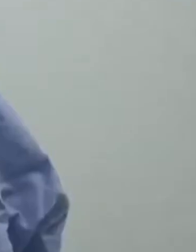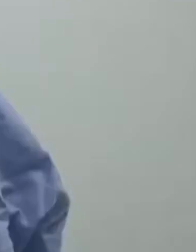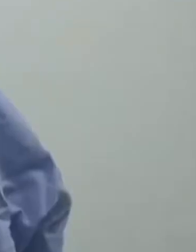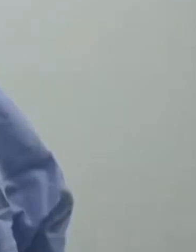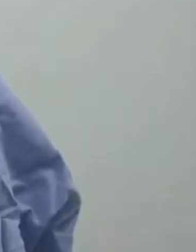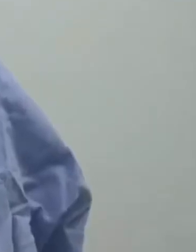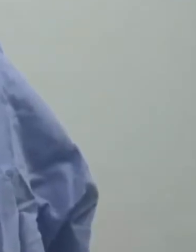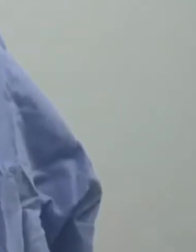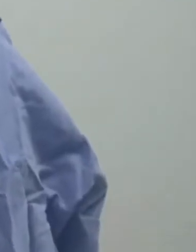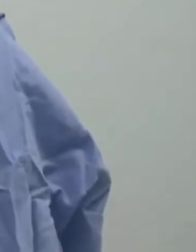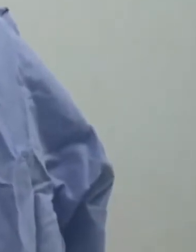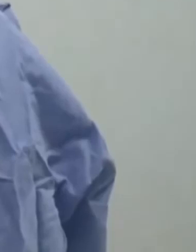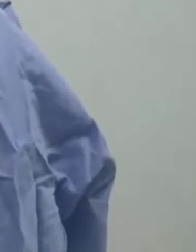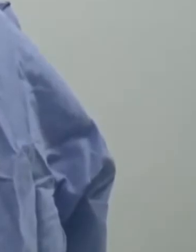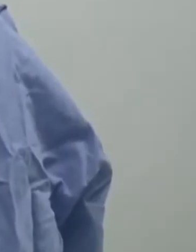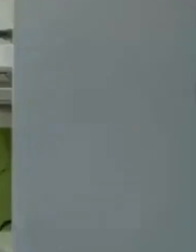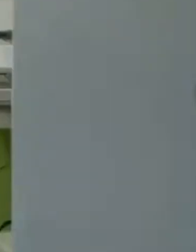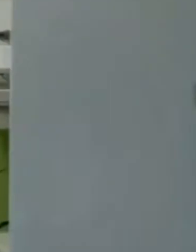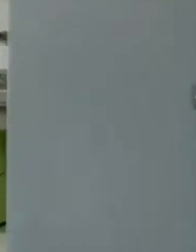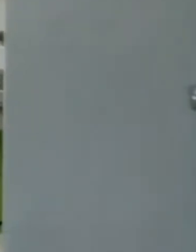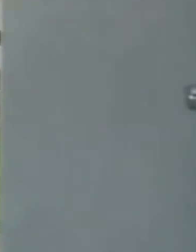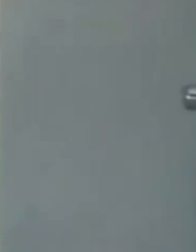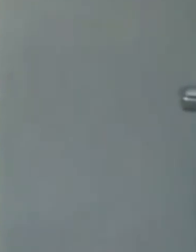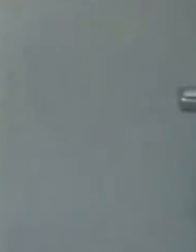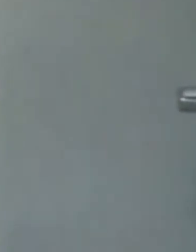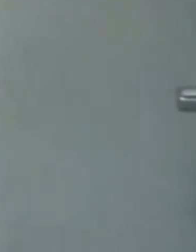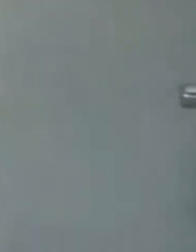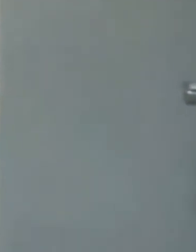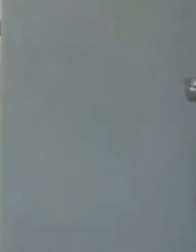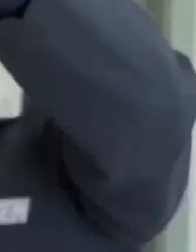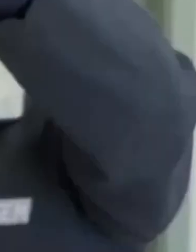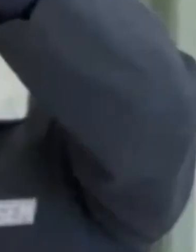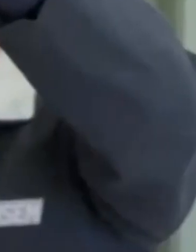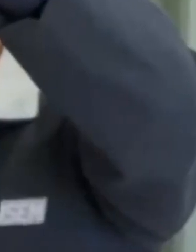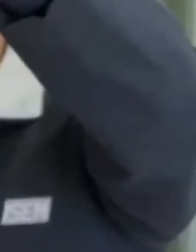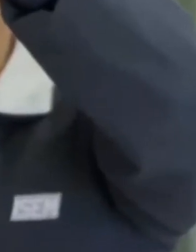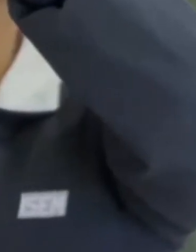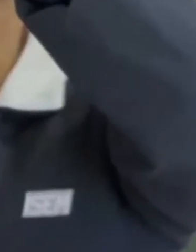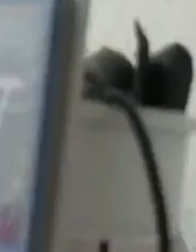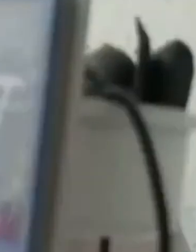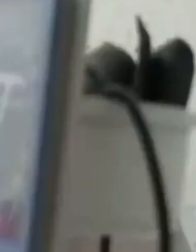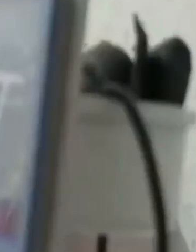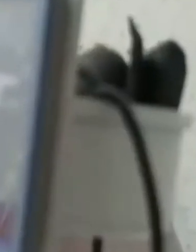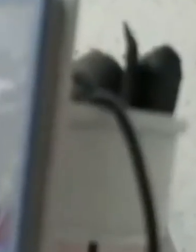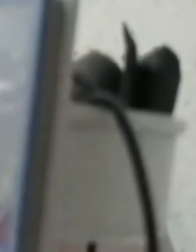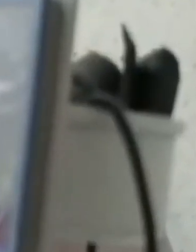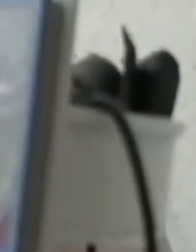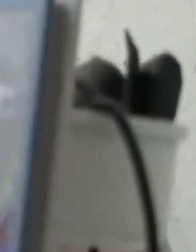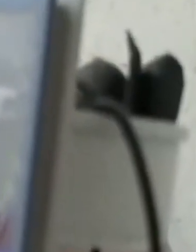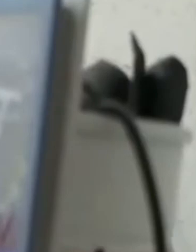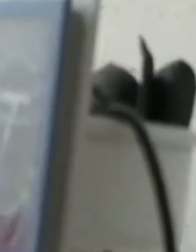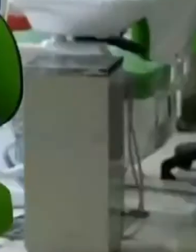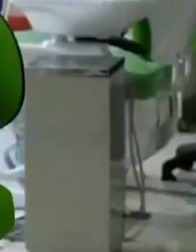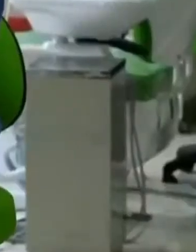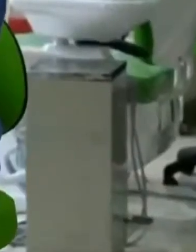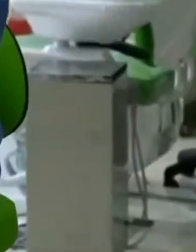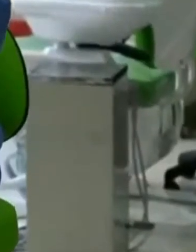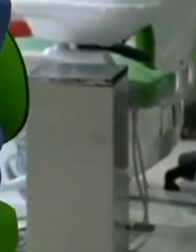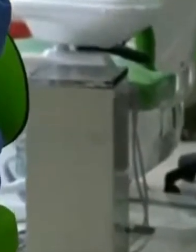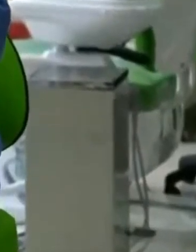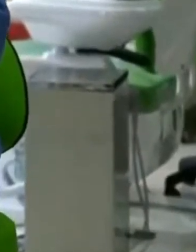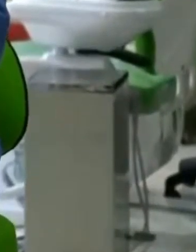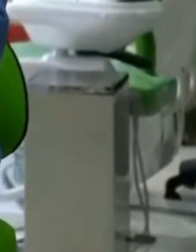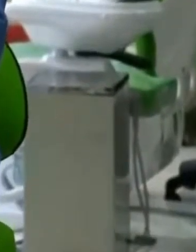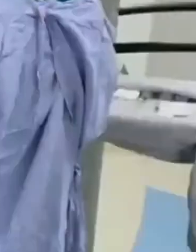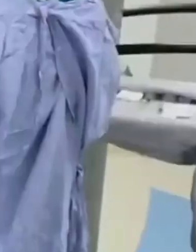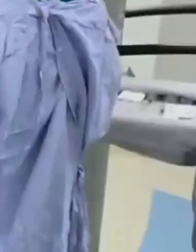estabilidad laboral, un contrato base federal, remuneración competitiva más bono económico, hospedaje incluido,